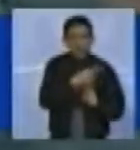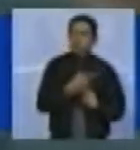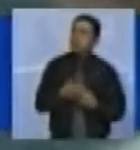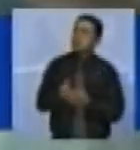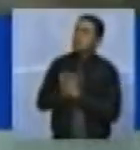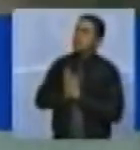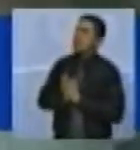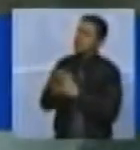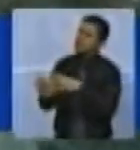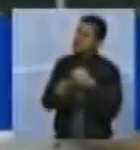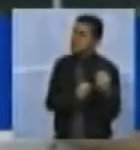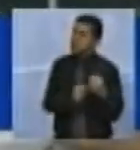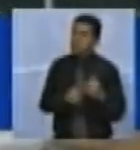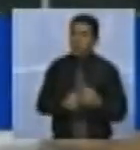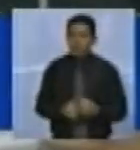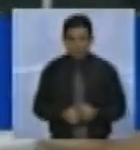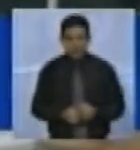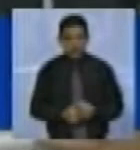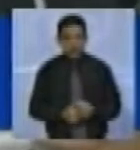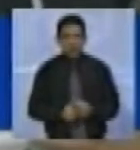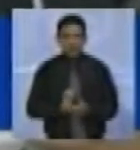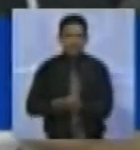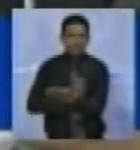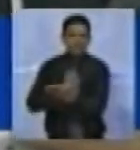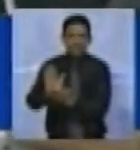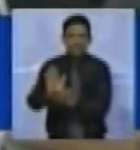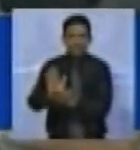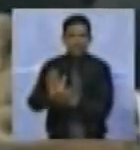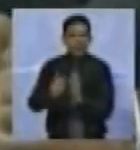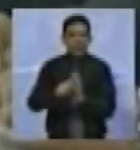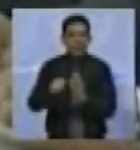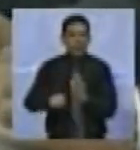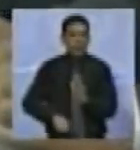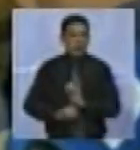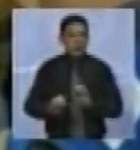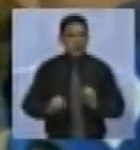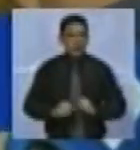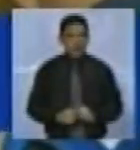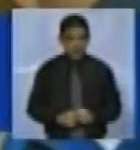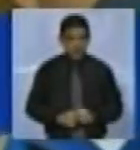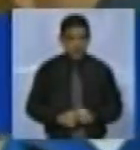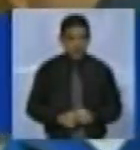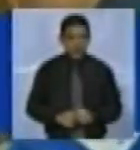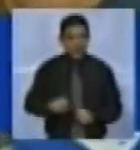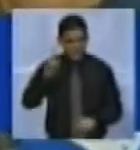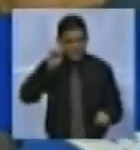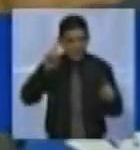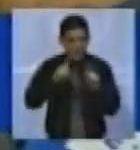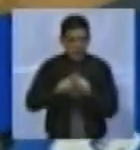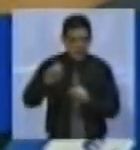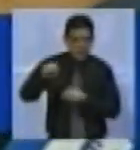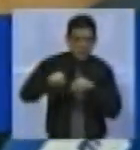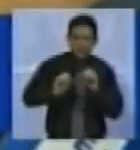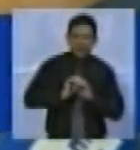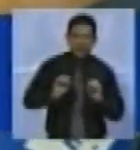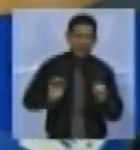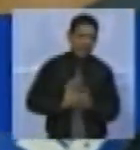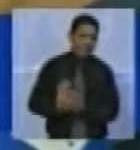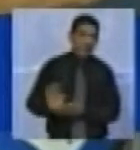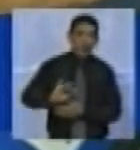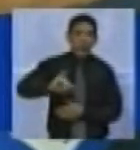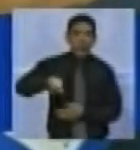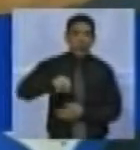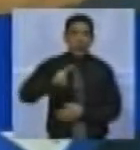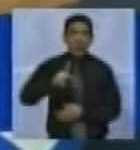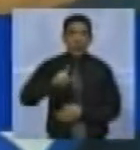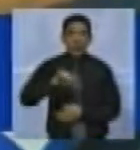del activista. Estas aseveraciones fueron rechazadas por el procurador. No viene muy al caso. El señor Assange lo que pretende es